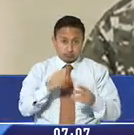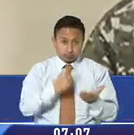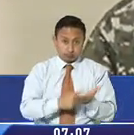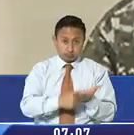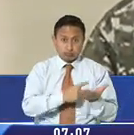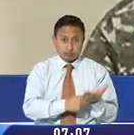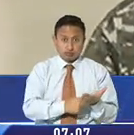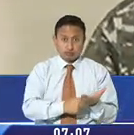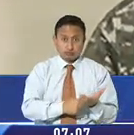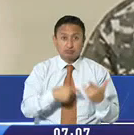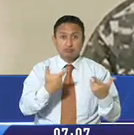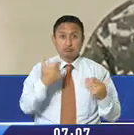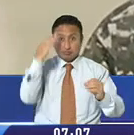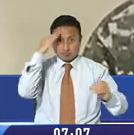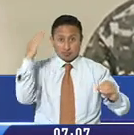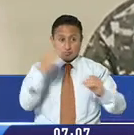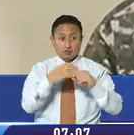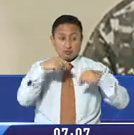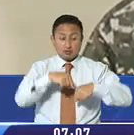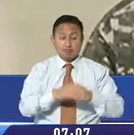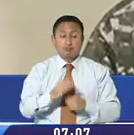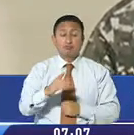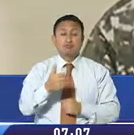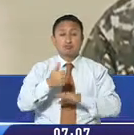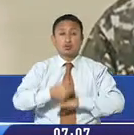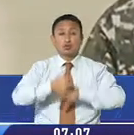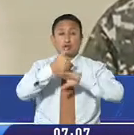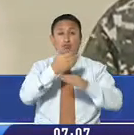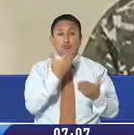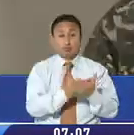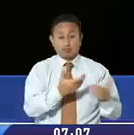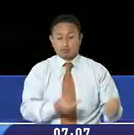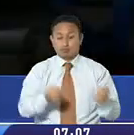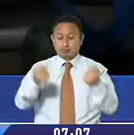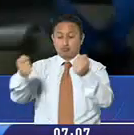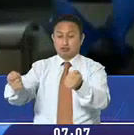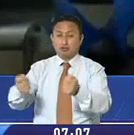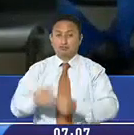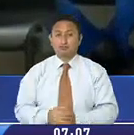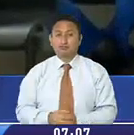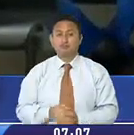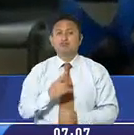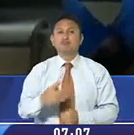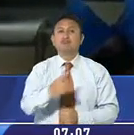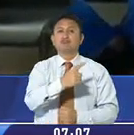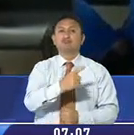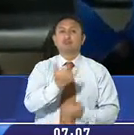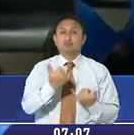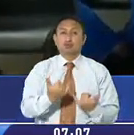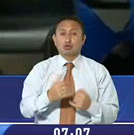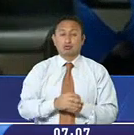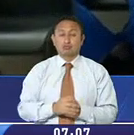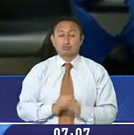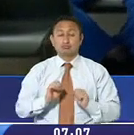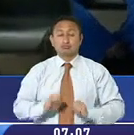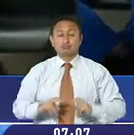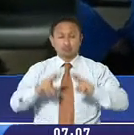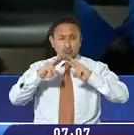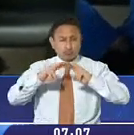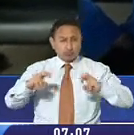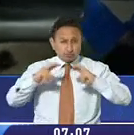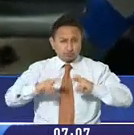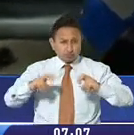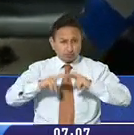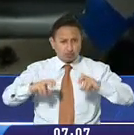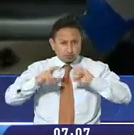la finalidad de ser presentadas ante las autoridades competentes. Los aprehendidos serán sometidos a una audiencia de